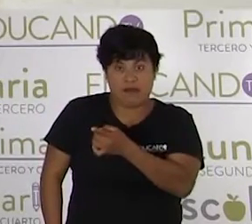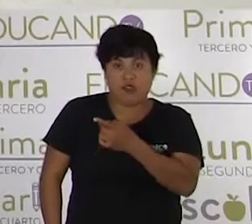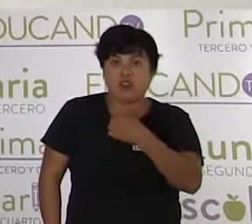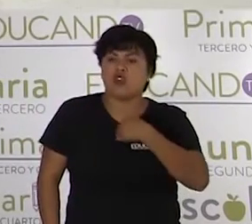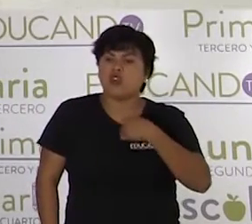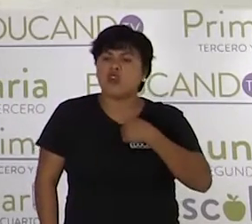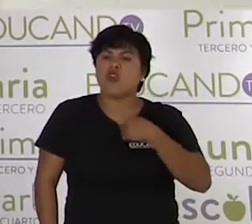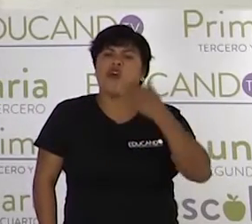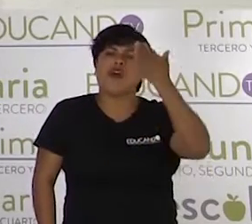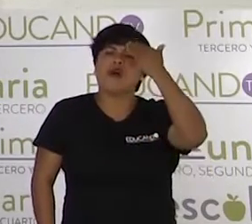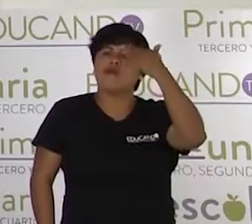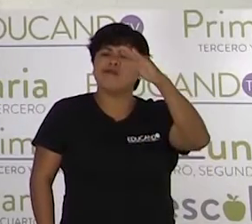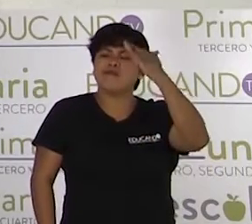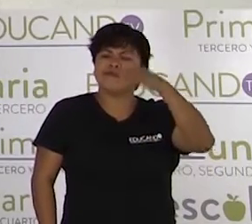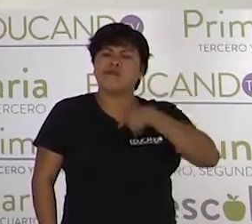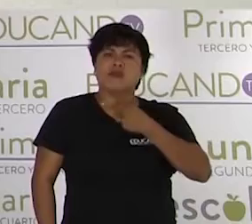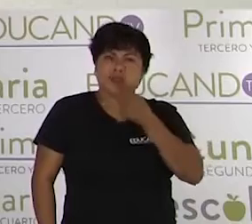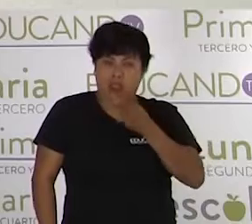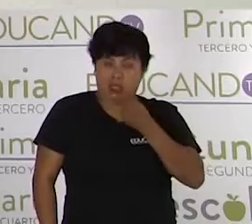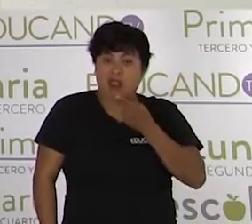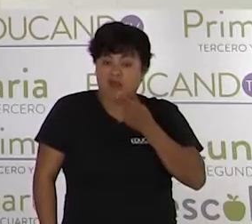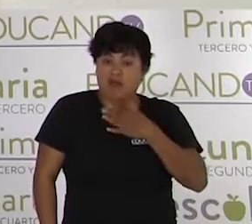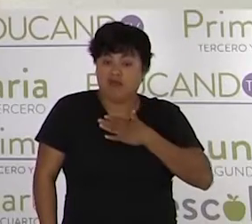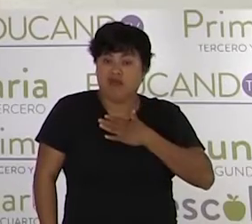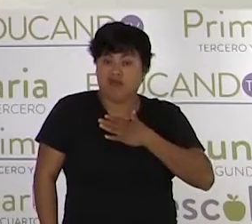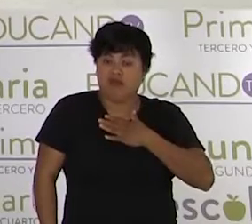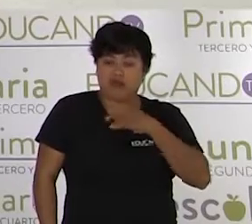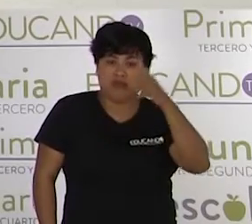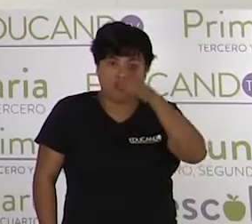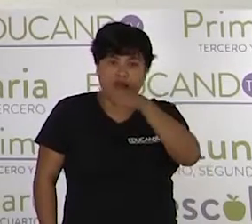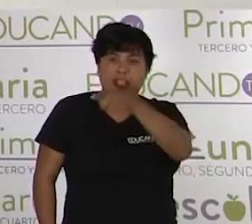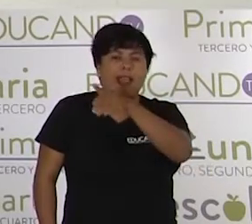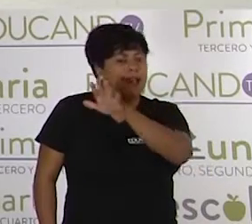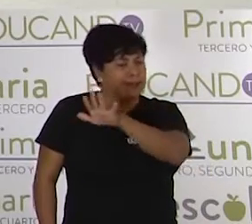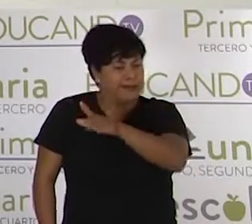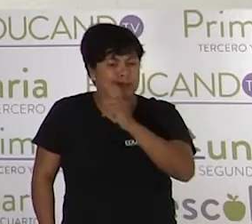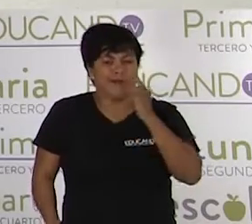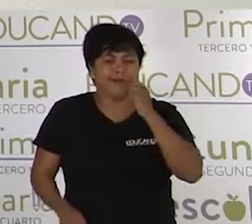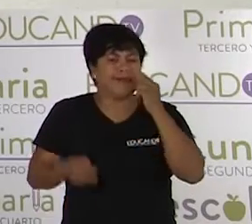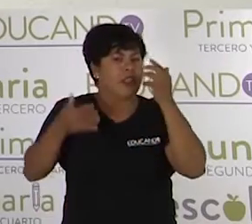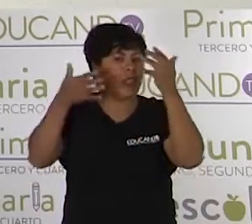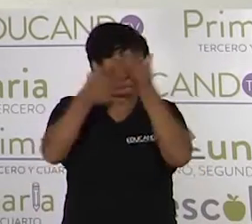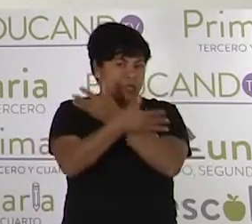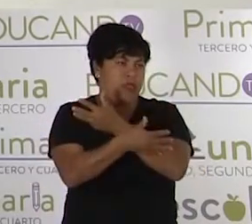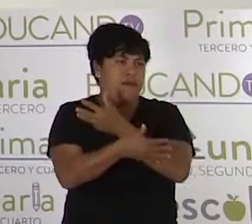yo sé de lo que hablo y ya vas a ver.